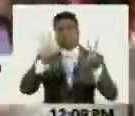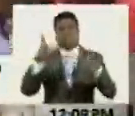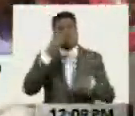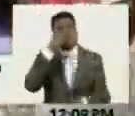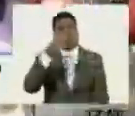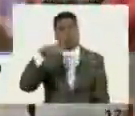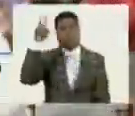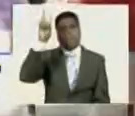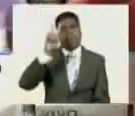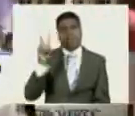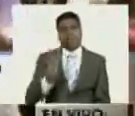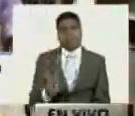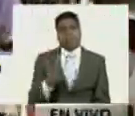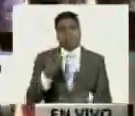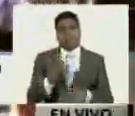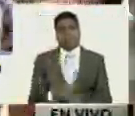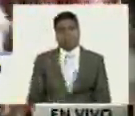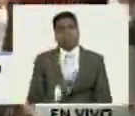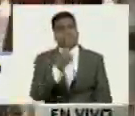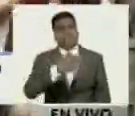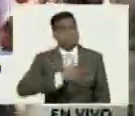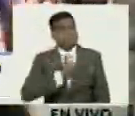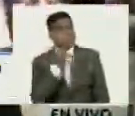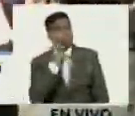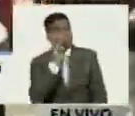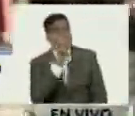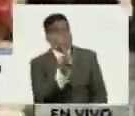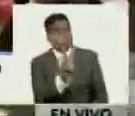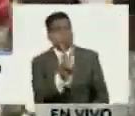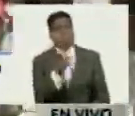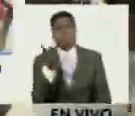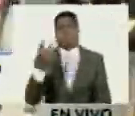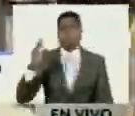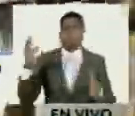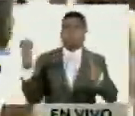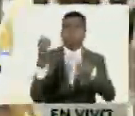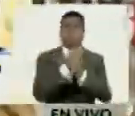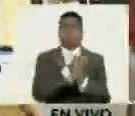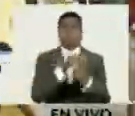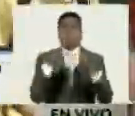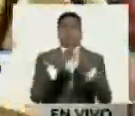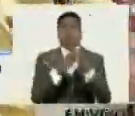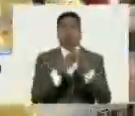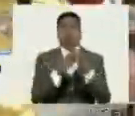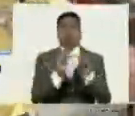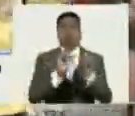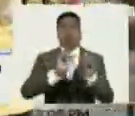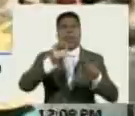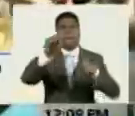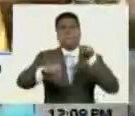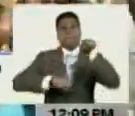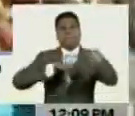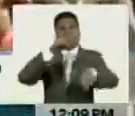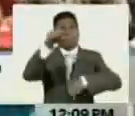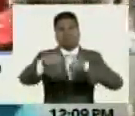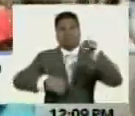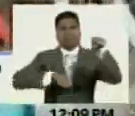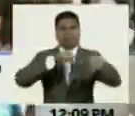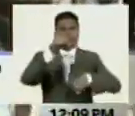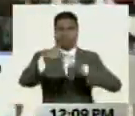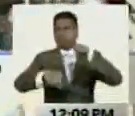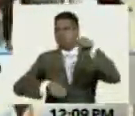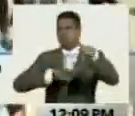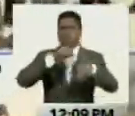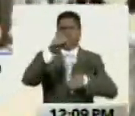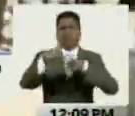pueblo venezolano. Ustedes van a poder encontrar aquí, por ejemplo, el sistema de bicicletas de Caracas. Aquí tenemos a una